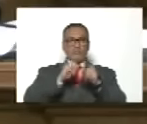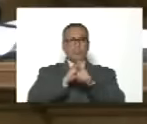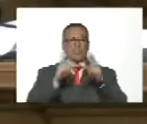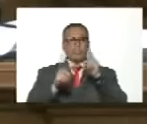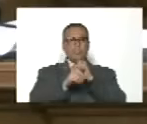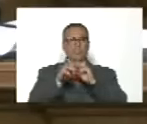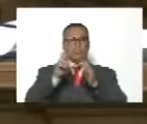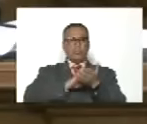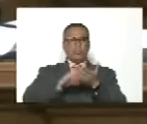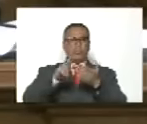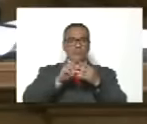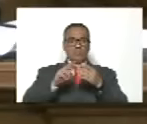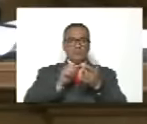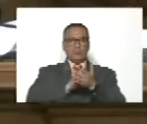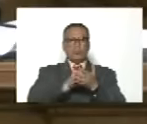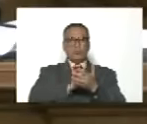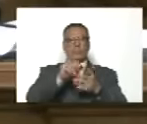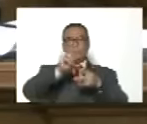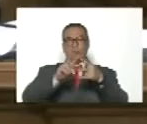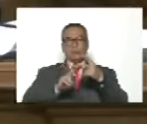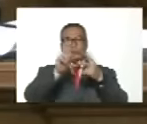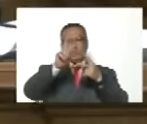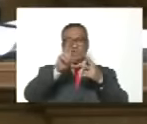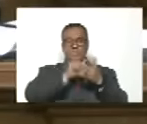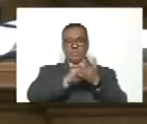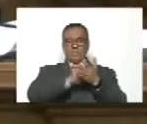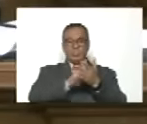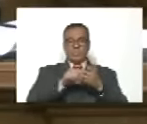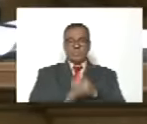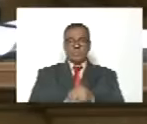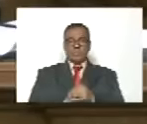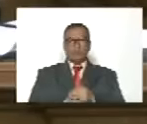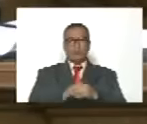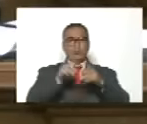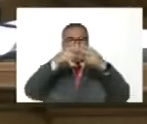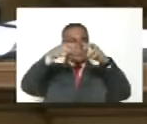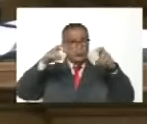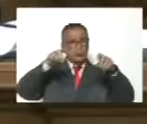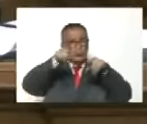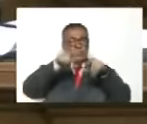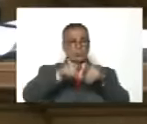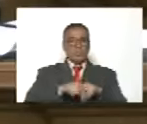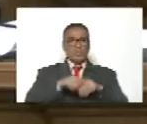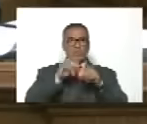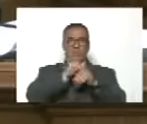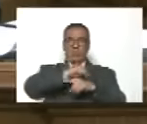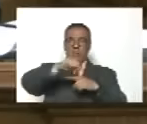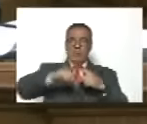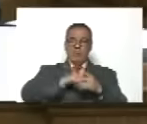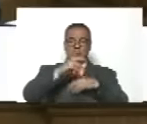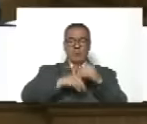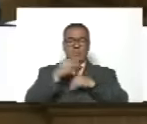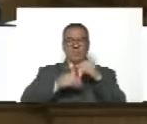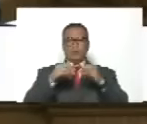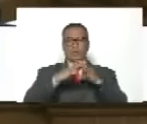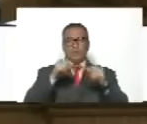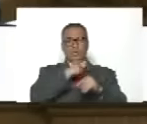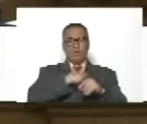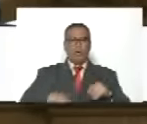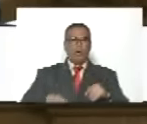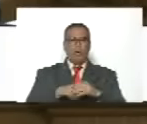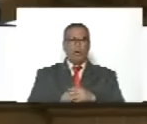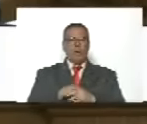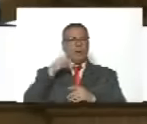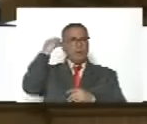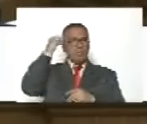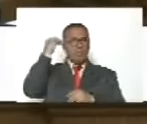la denominación del epígrafe del artículo 2, quedando redactado en los siguientes términos. Epígrafe, ámbito de aplicación, es todo ciudadano presidente.